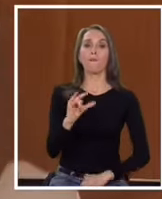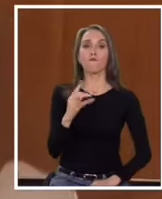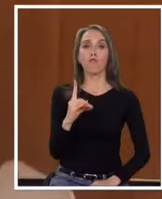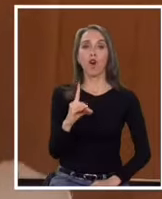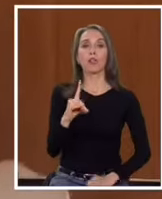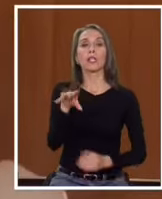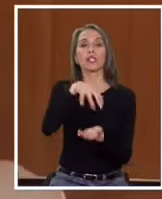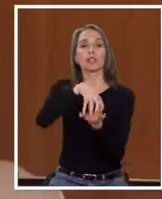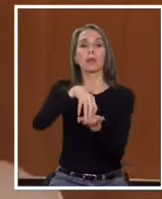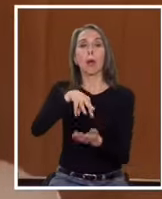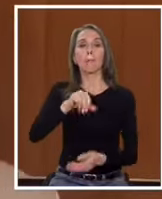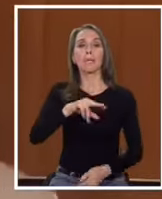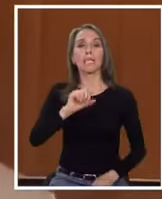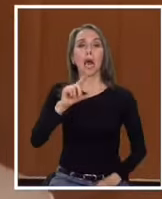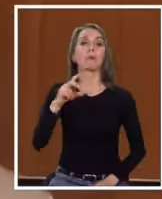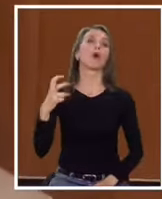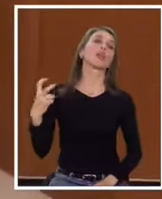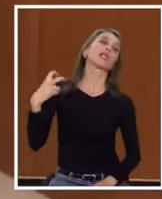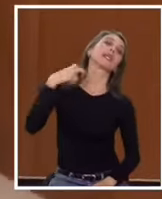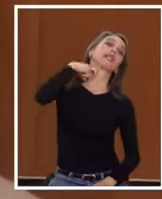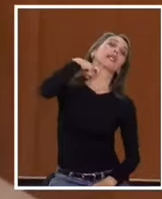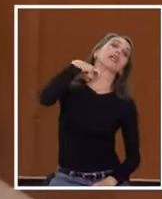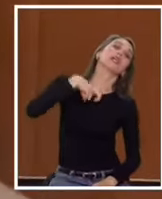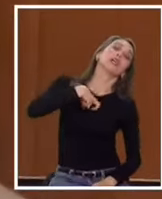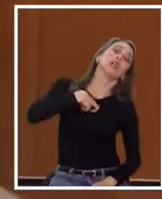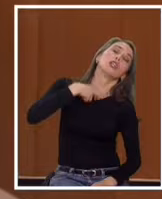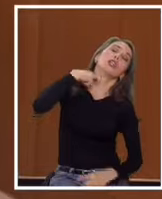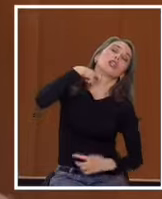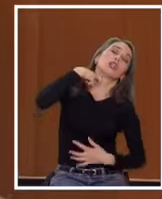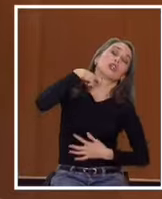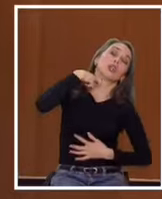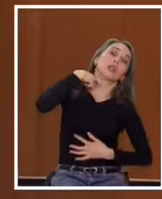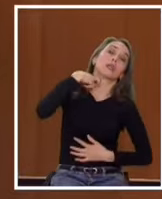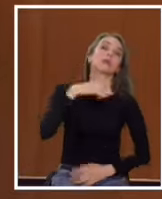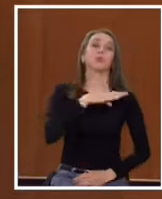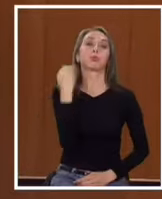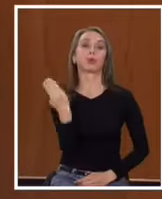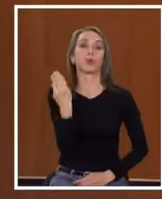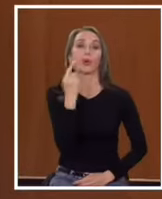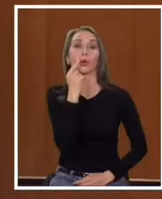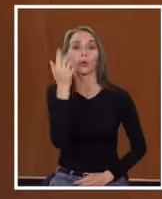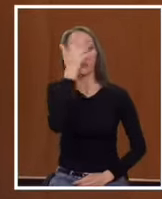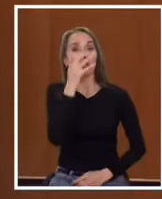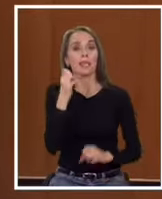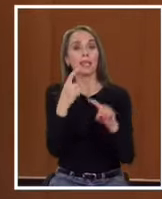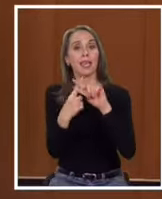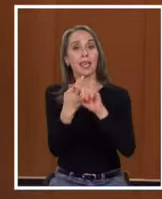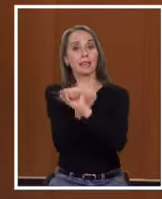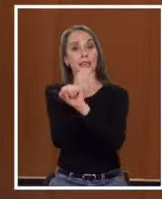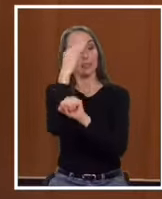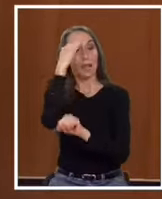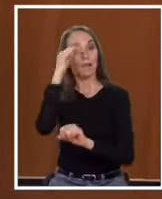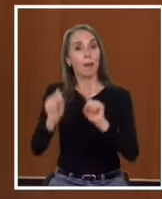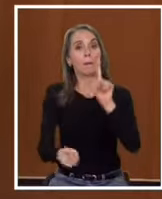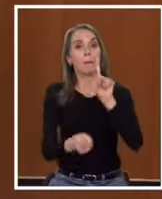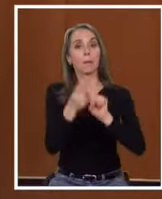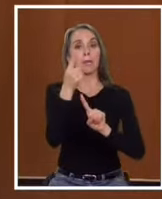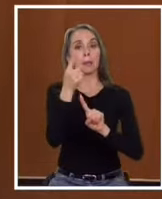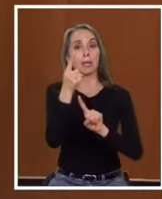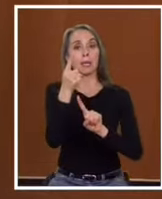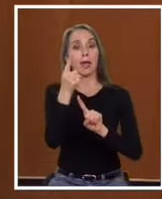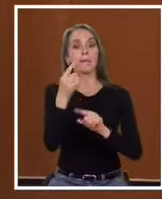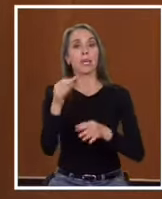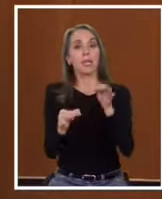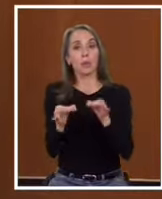del año pasado y presionó su rodilla contra el pecho provocando su muerte. El ex uniformado habló por primera vez desde